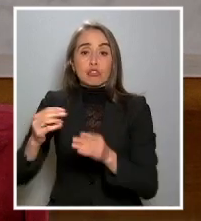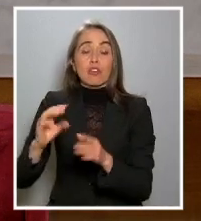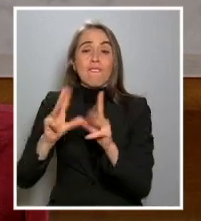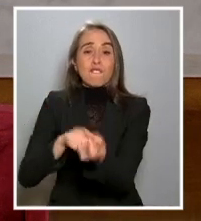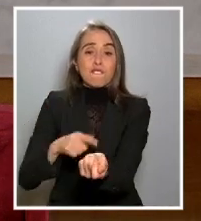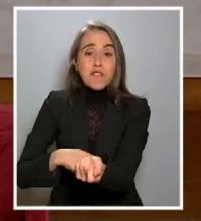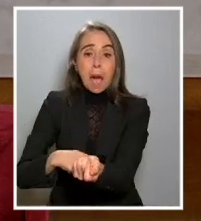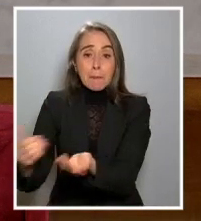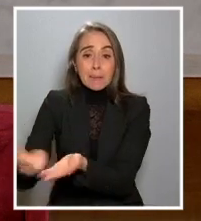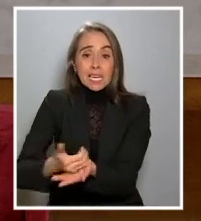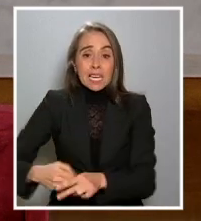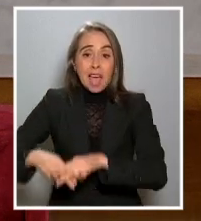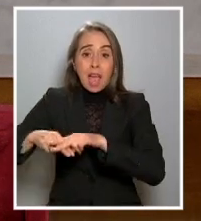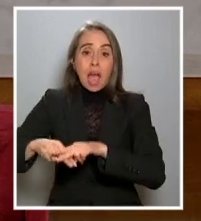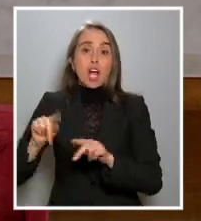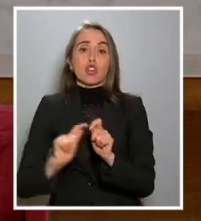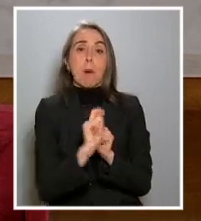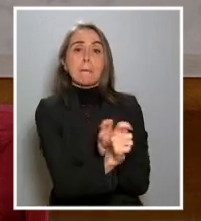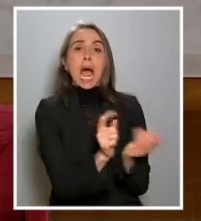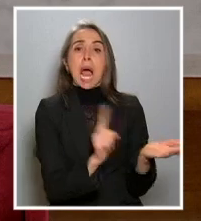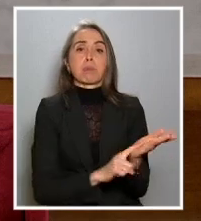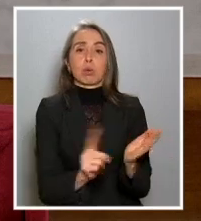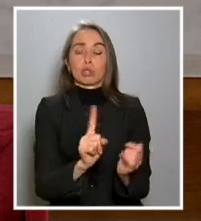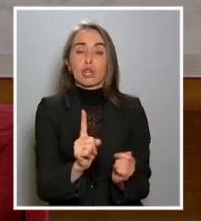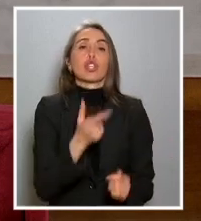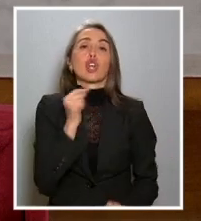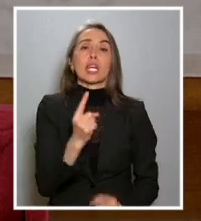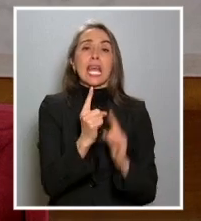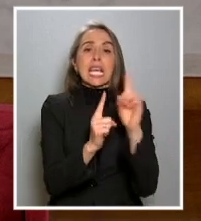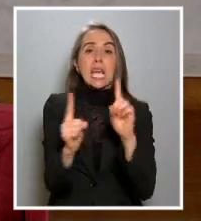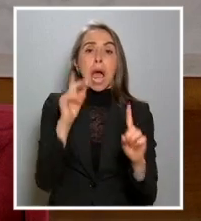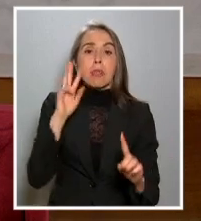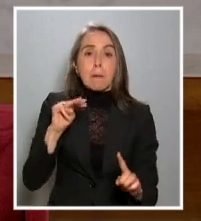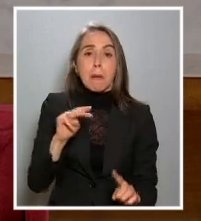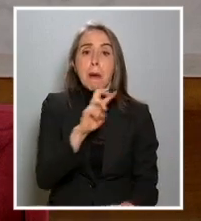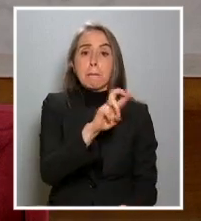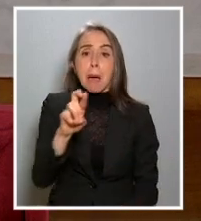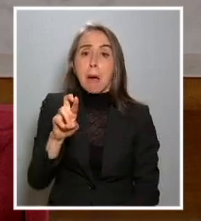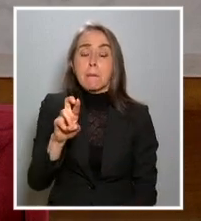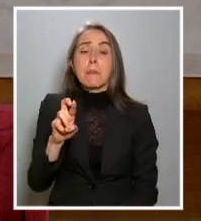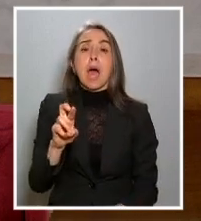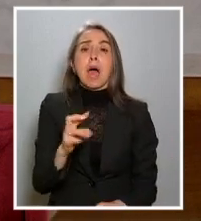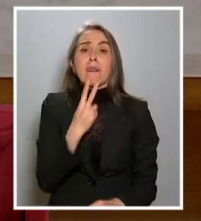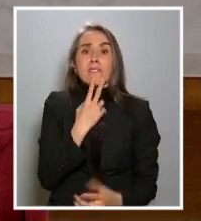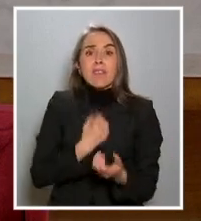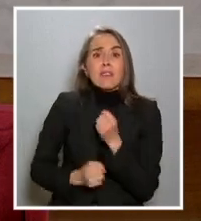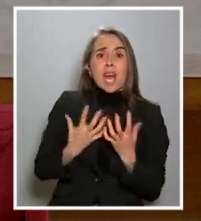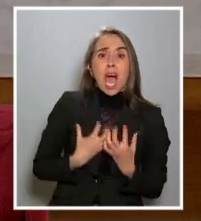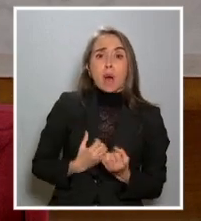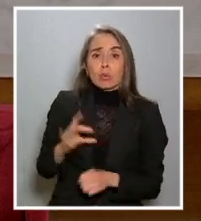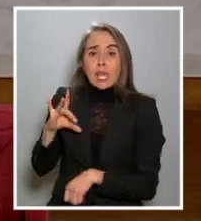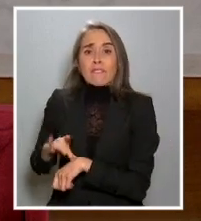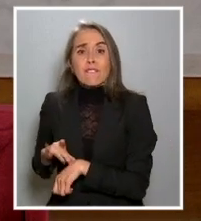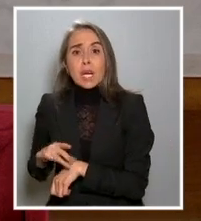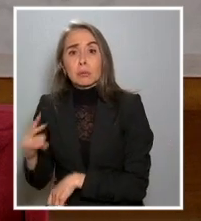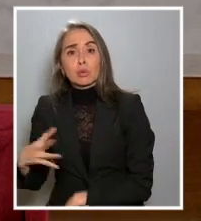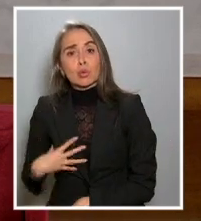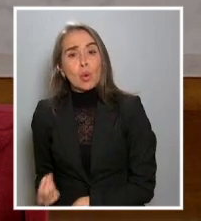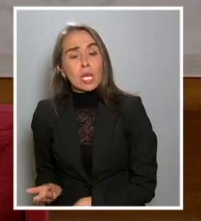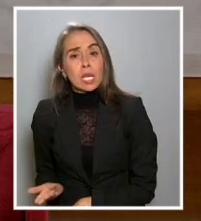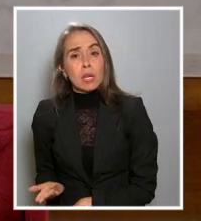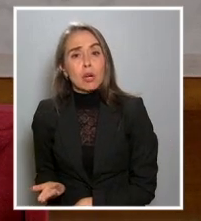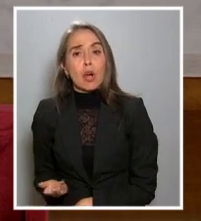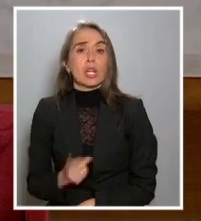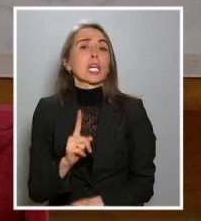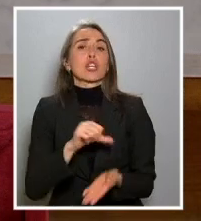no paguen impuestos, pero no queremos que cada madre o padre tenga que vivir con angustia frente a la enfermedad de su hijo que no